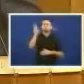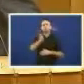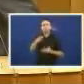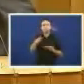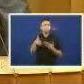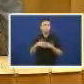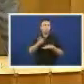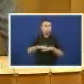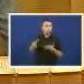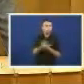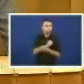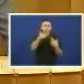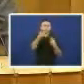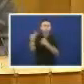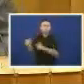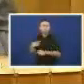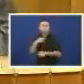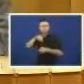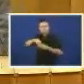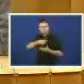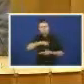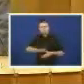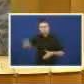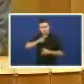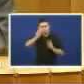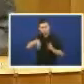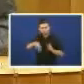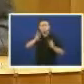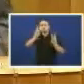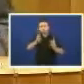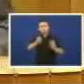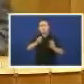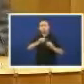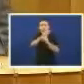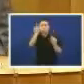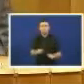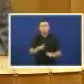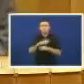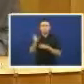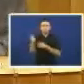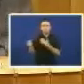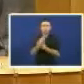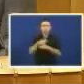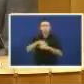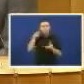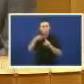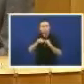comunidades autónomas do Estado un novo modelo de financiamento baseado nos principios de estabilidade